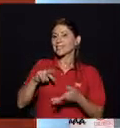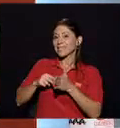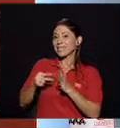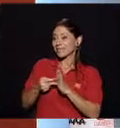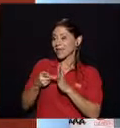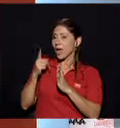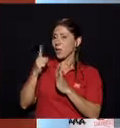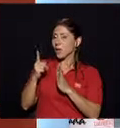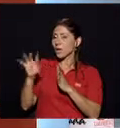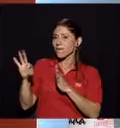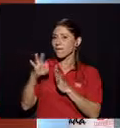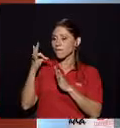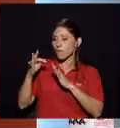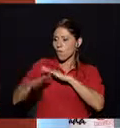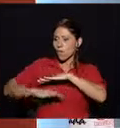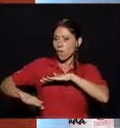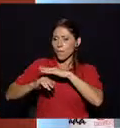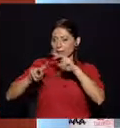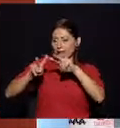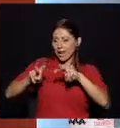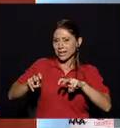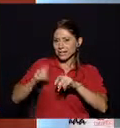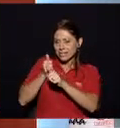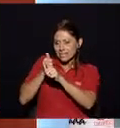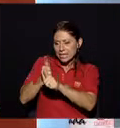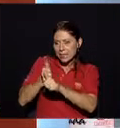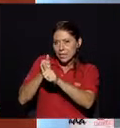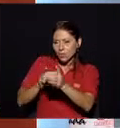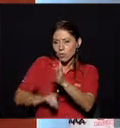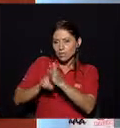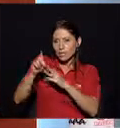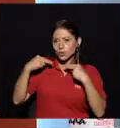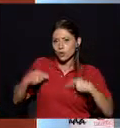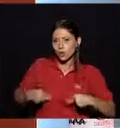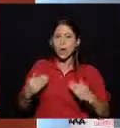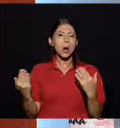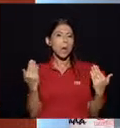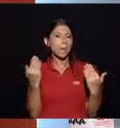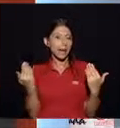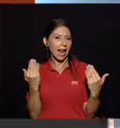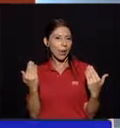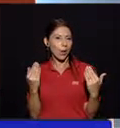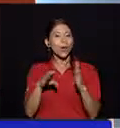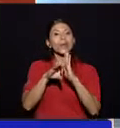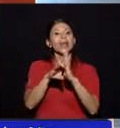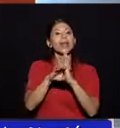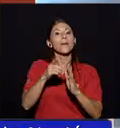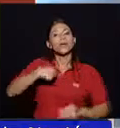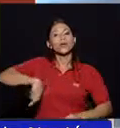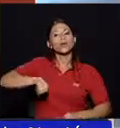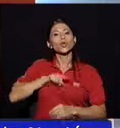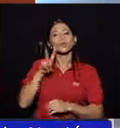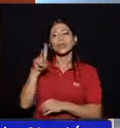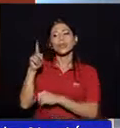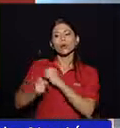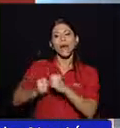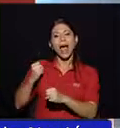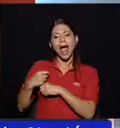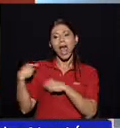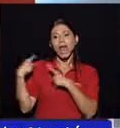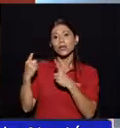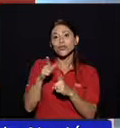da seguimiento al desarrollo humano. De manera que eso es como si nosotros nos tomáramos una fotografía todos los eneros por los últimos 21 años,